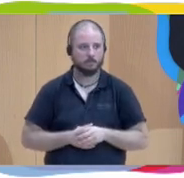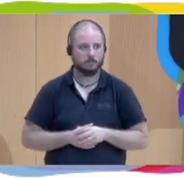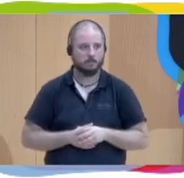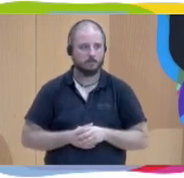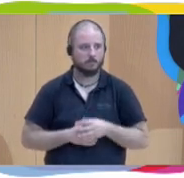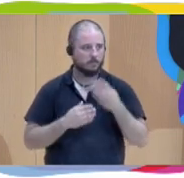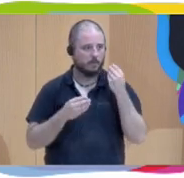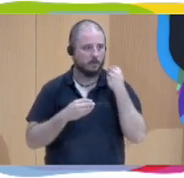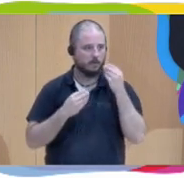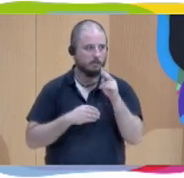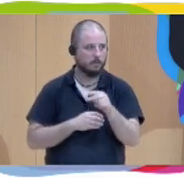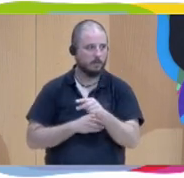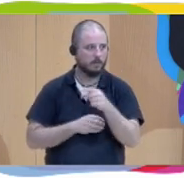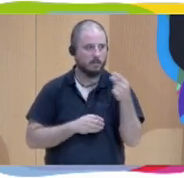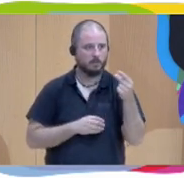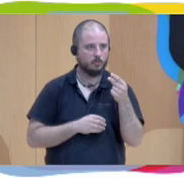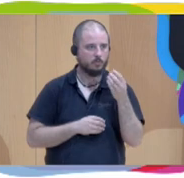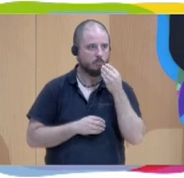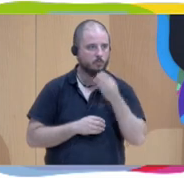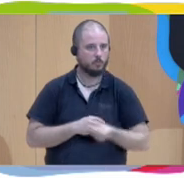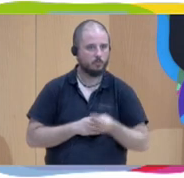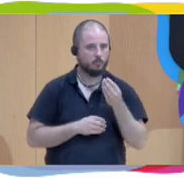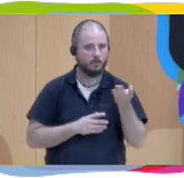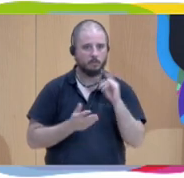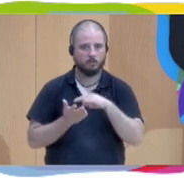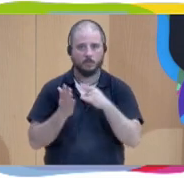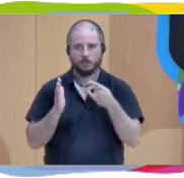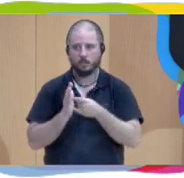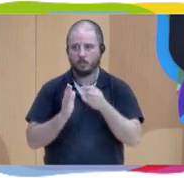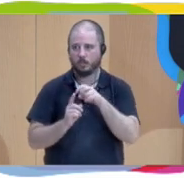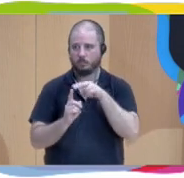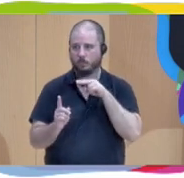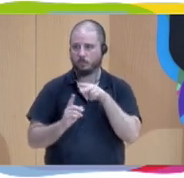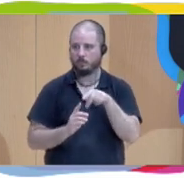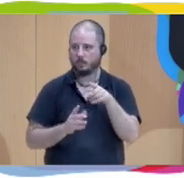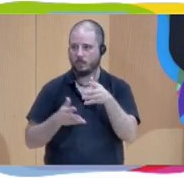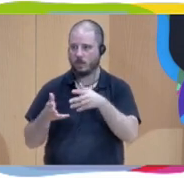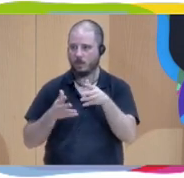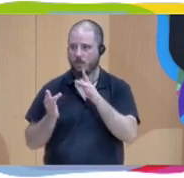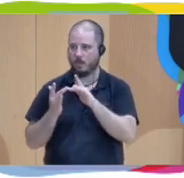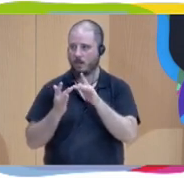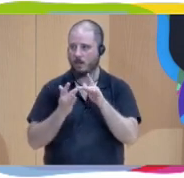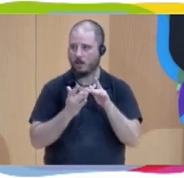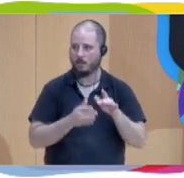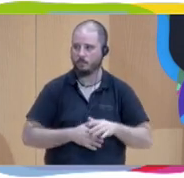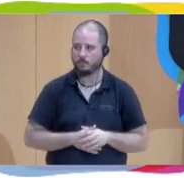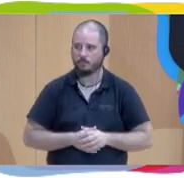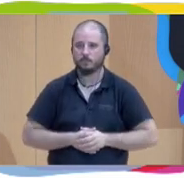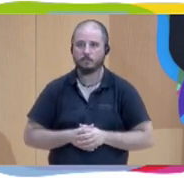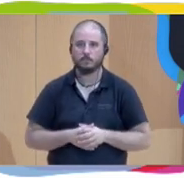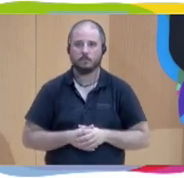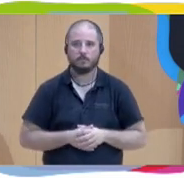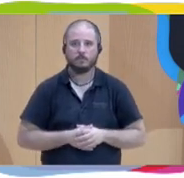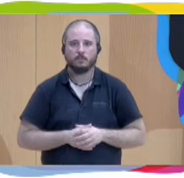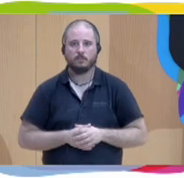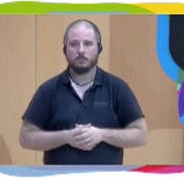resultados, creo que está cambiando las metodologías y los enfoques con los que lo relacionamos con la ciudadanía, y por el cual vamos a